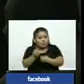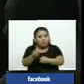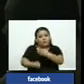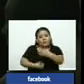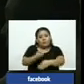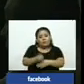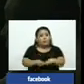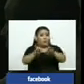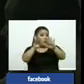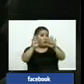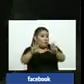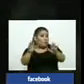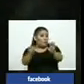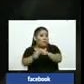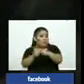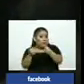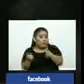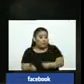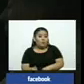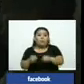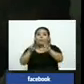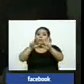van